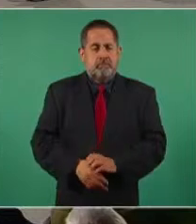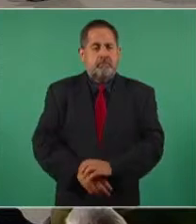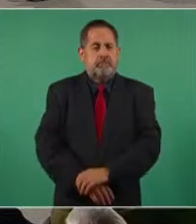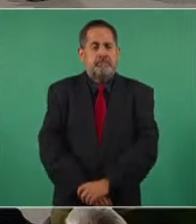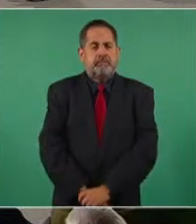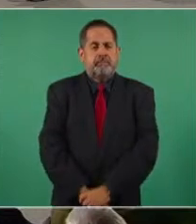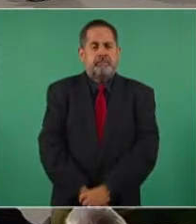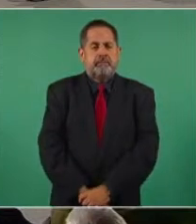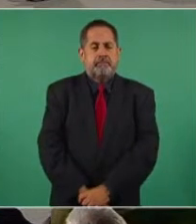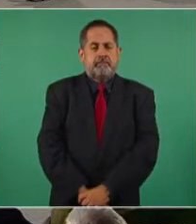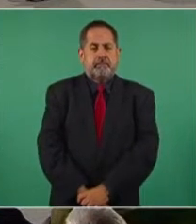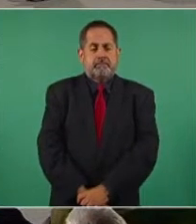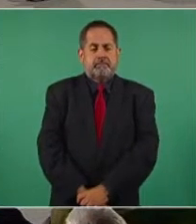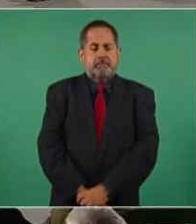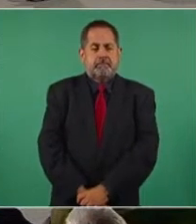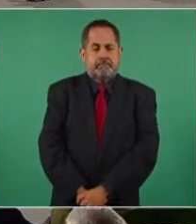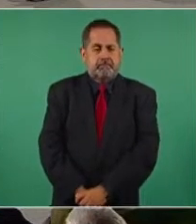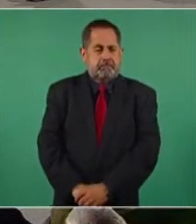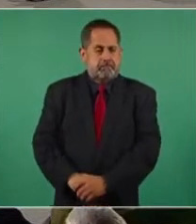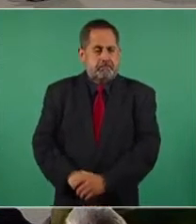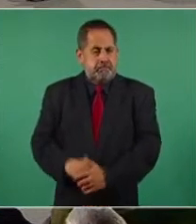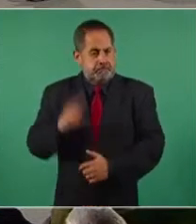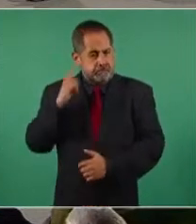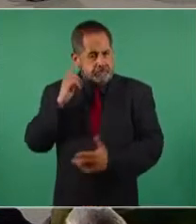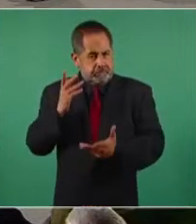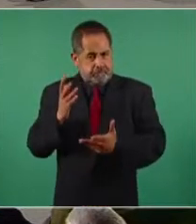pero no escuchamos variaciones